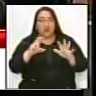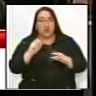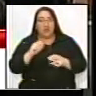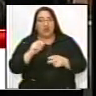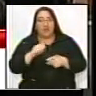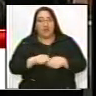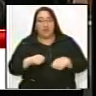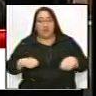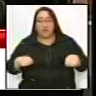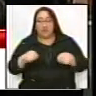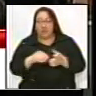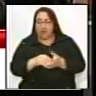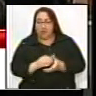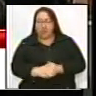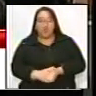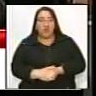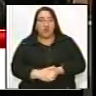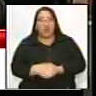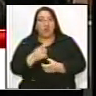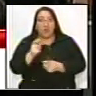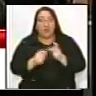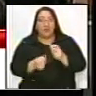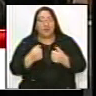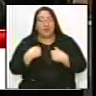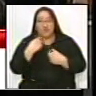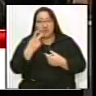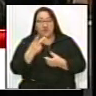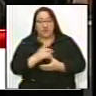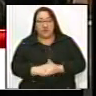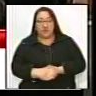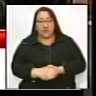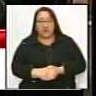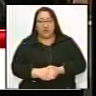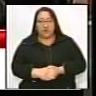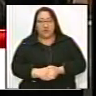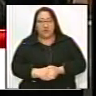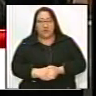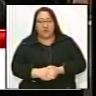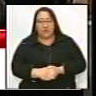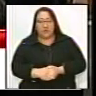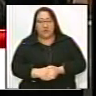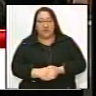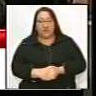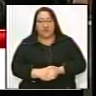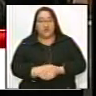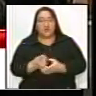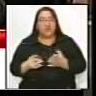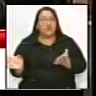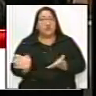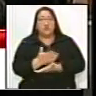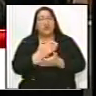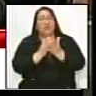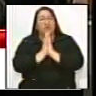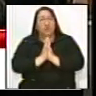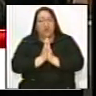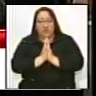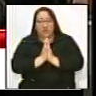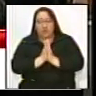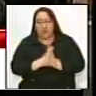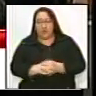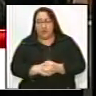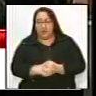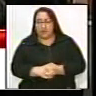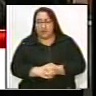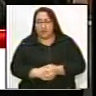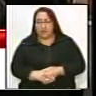está, señora doctora, este documento, quiero que se haga el seguimiento de ese funcionario y que lo destituya, por favor. Les